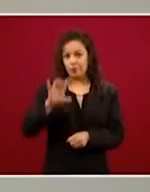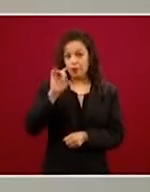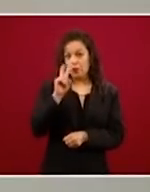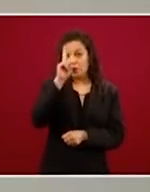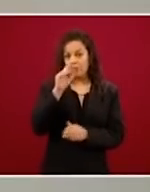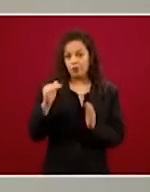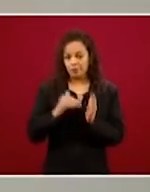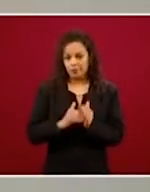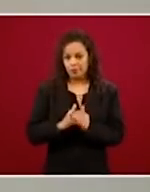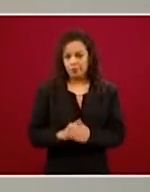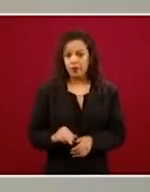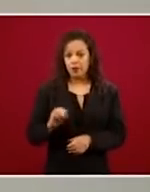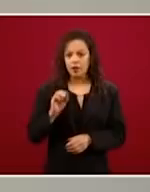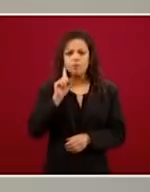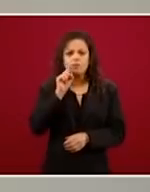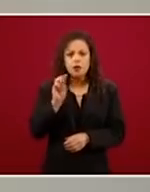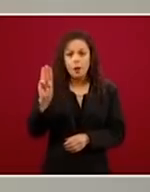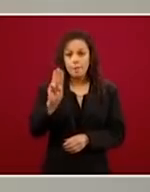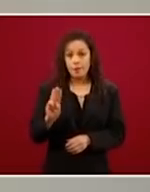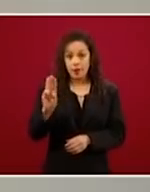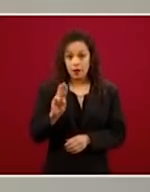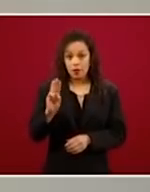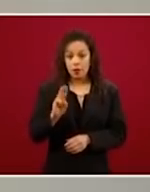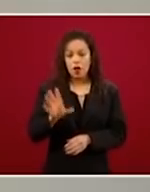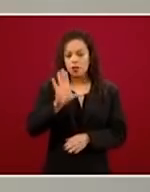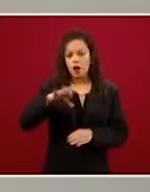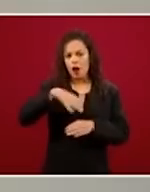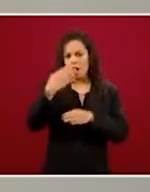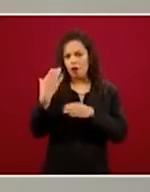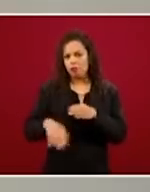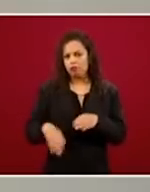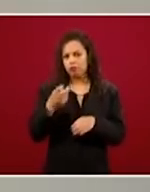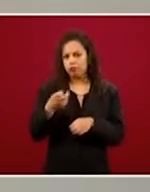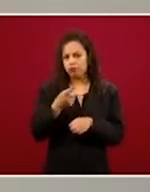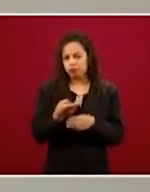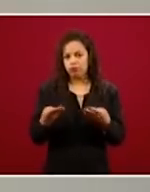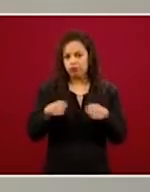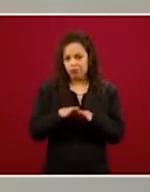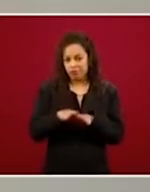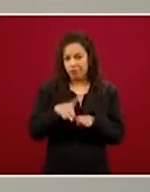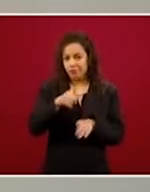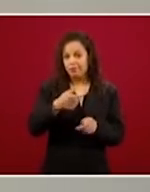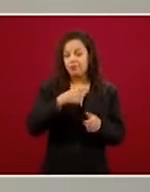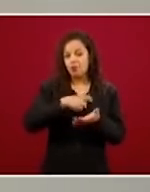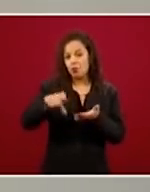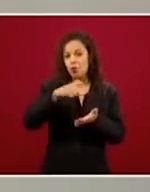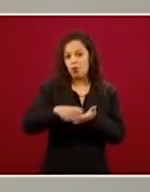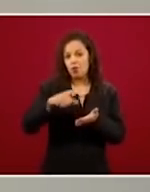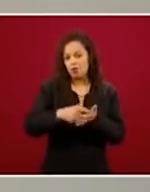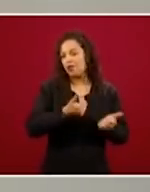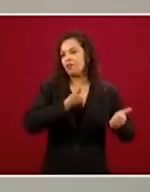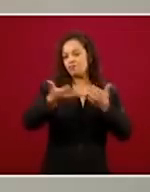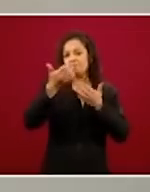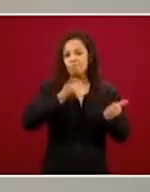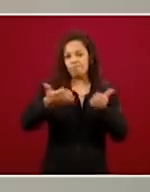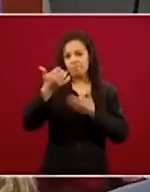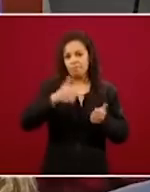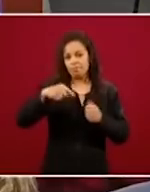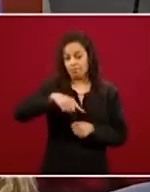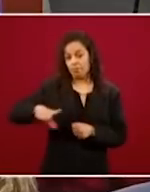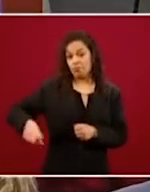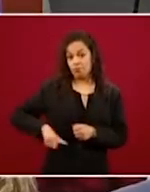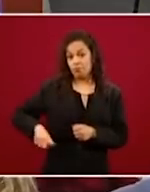este miércoles mañana concluimos este ciclo de entrega de estas compras extraordinarias que hizo el gobierno